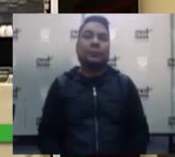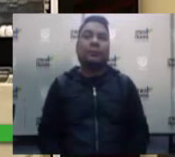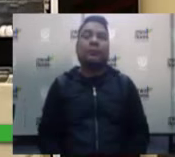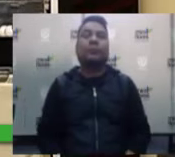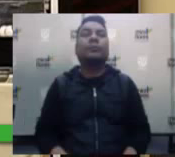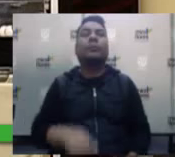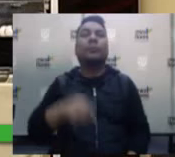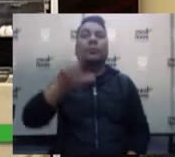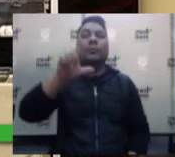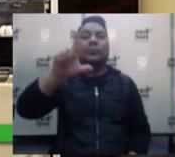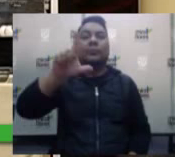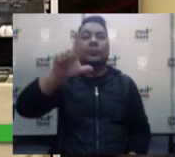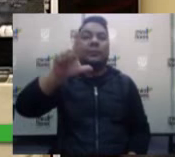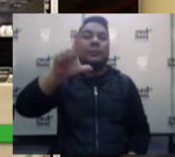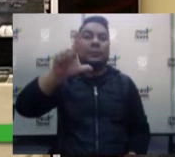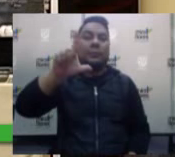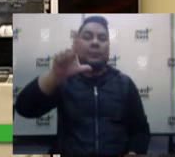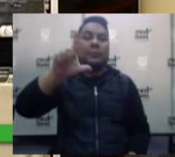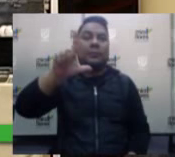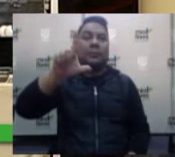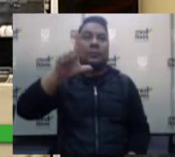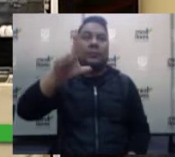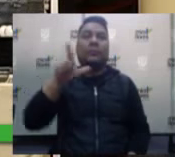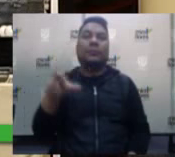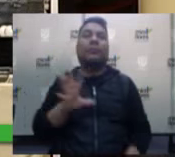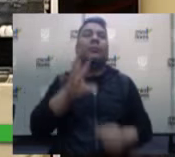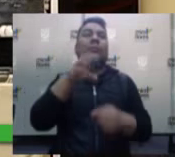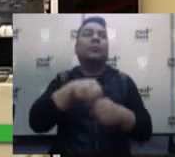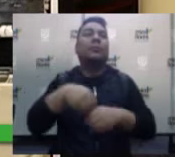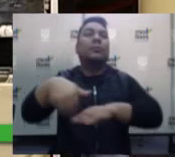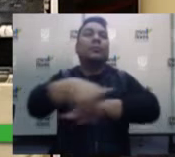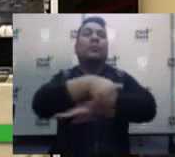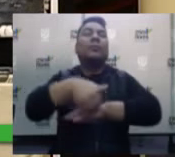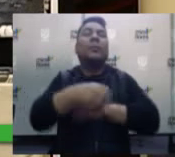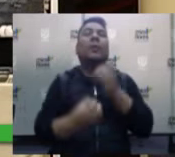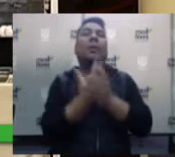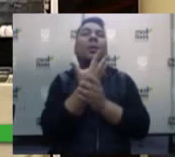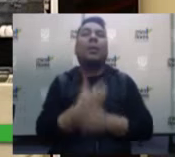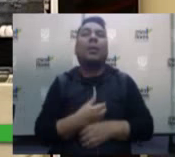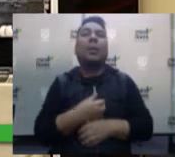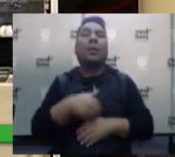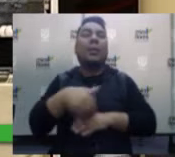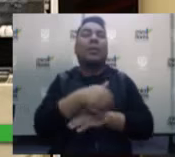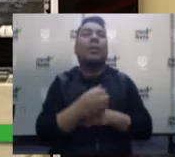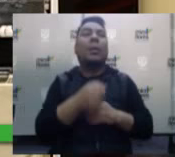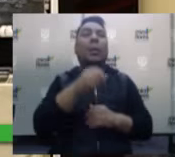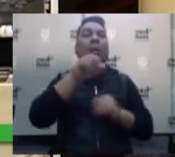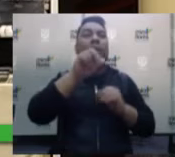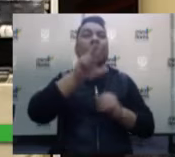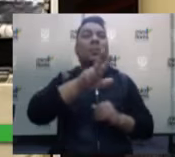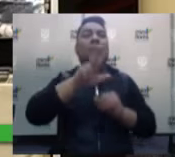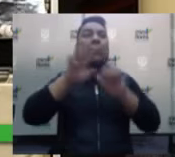L, letra L. Eso corresponde a la avenida Arequipa, cuadra 39.